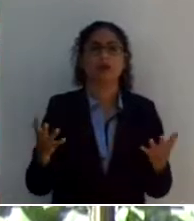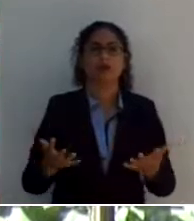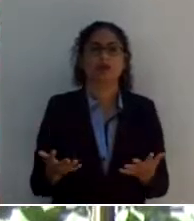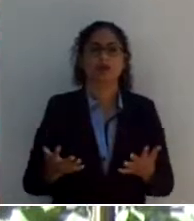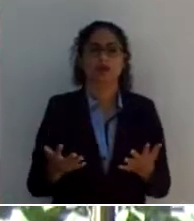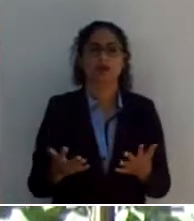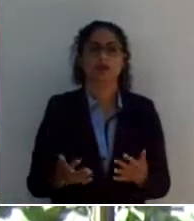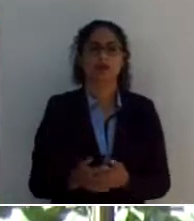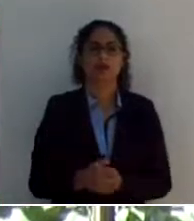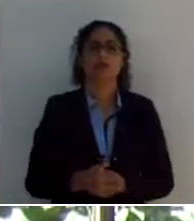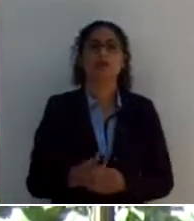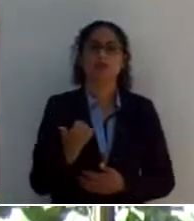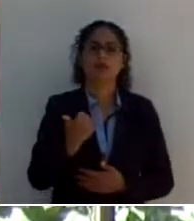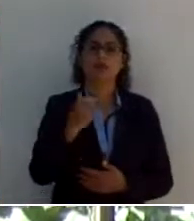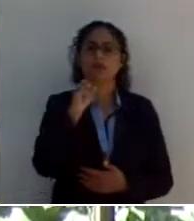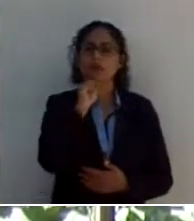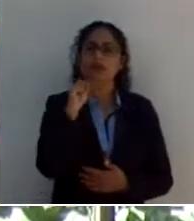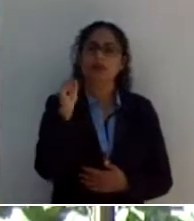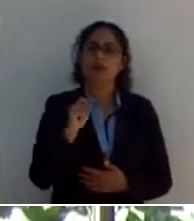haciendo, incluso